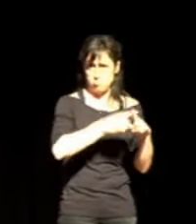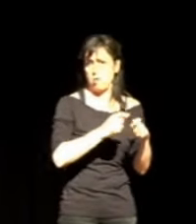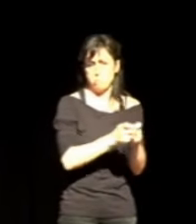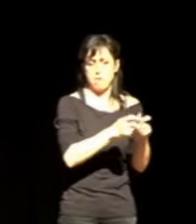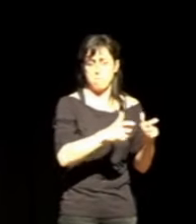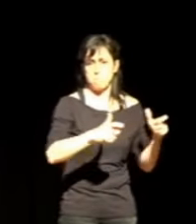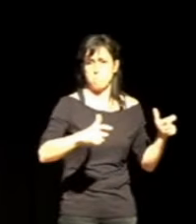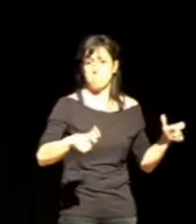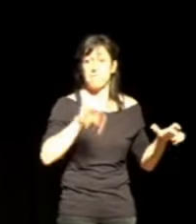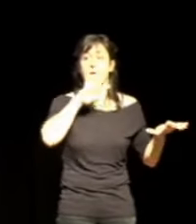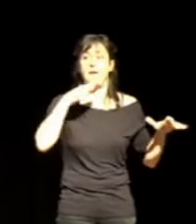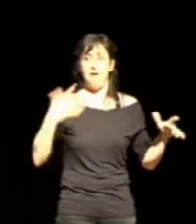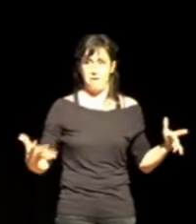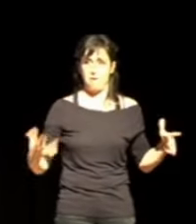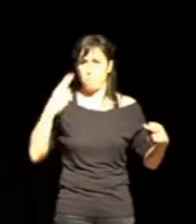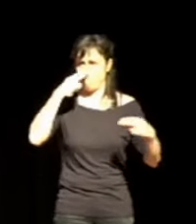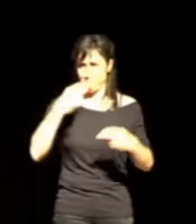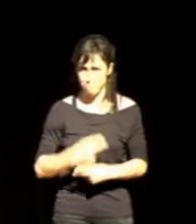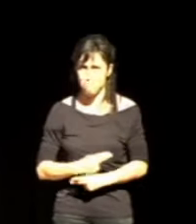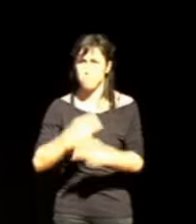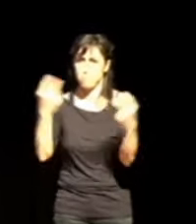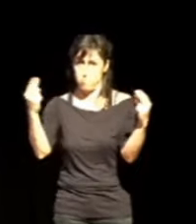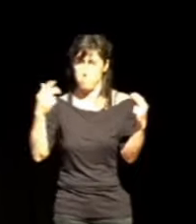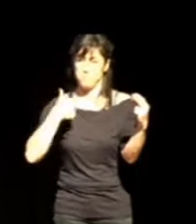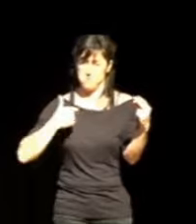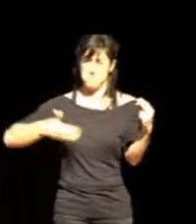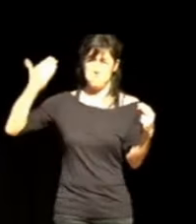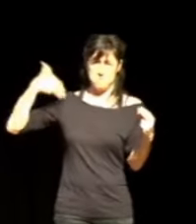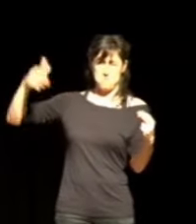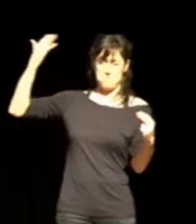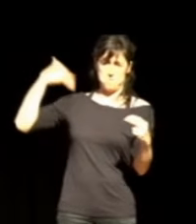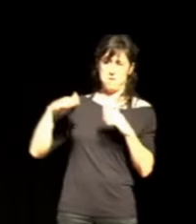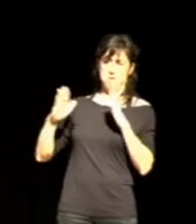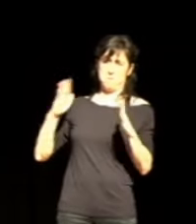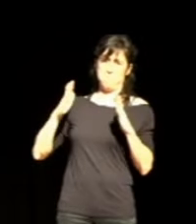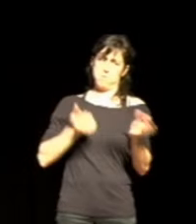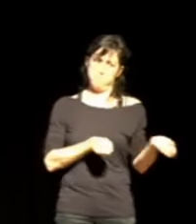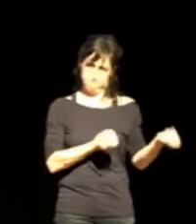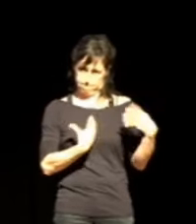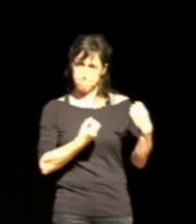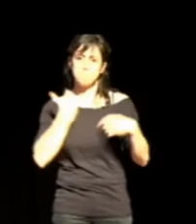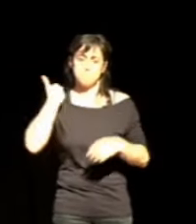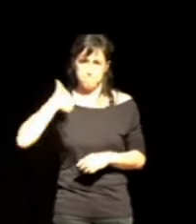todo esto, pero esto yo lo vengo oyendo desde hace muchísimos años.